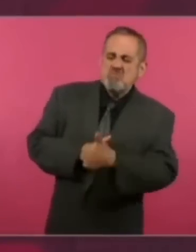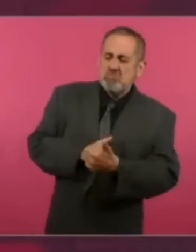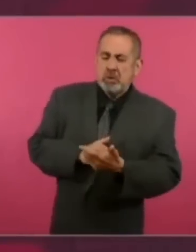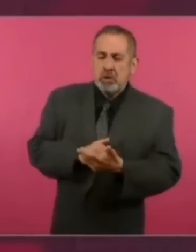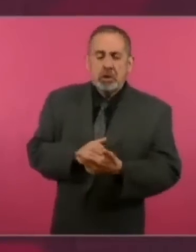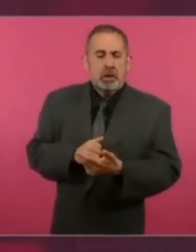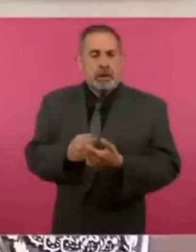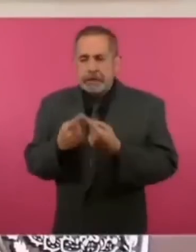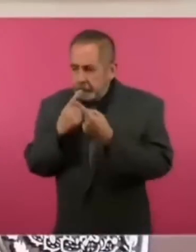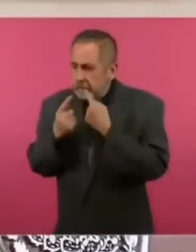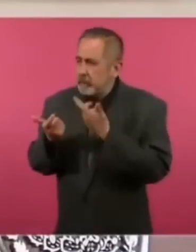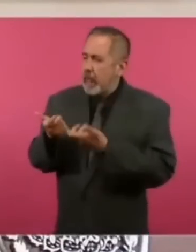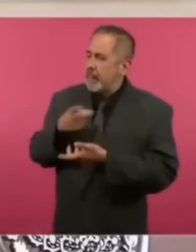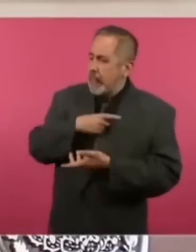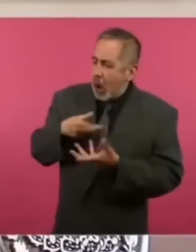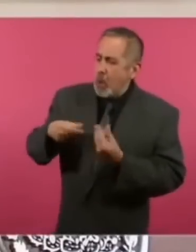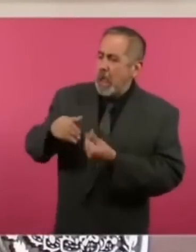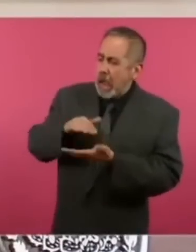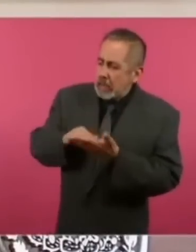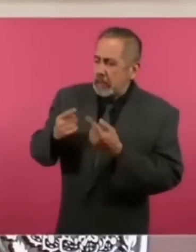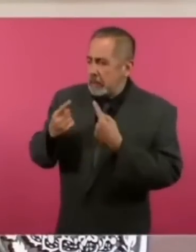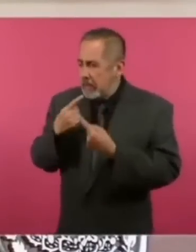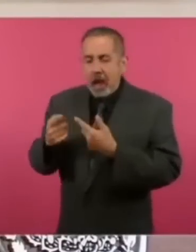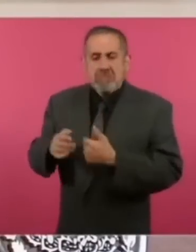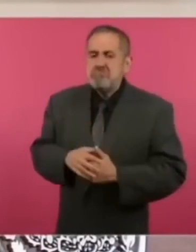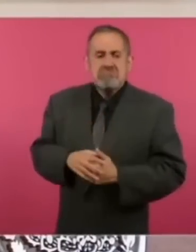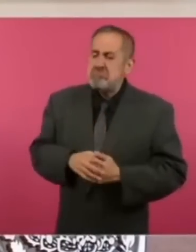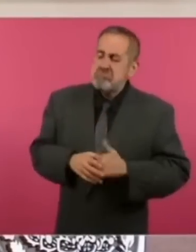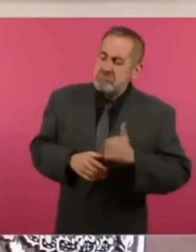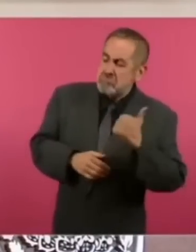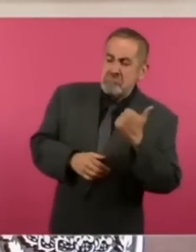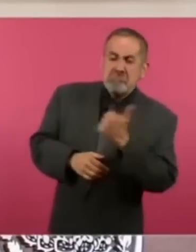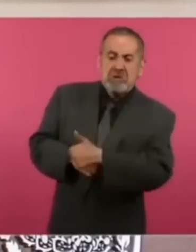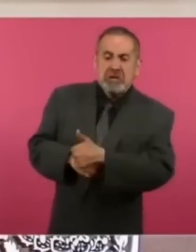reestructurar la deuda, para que